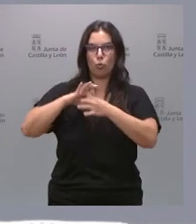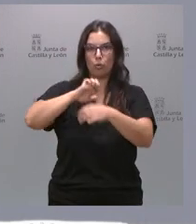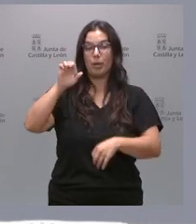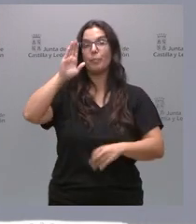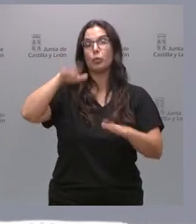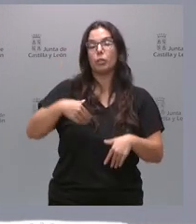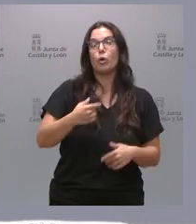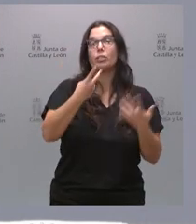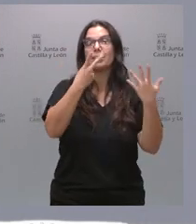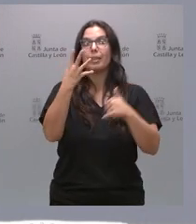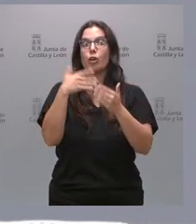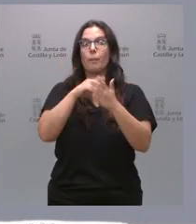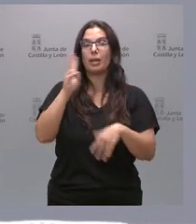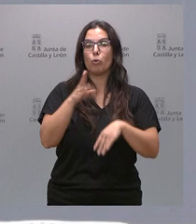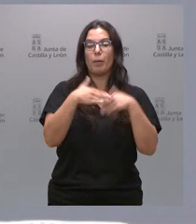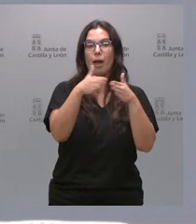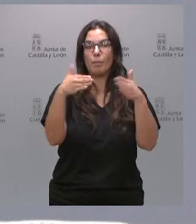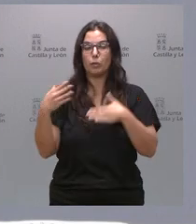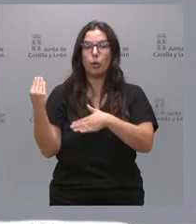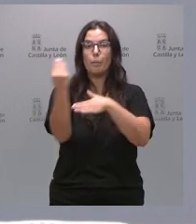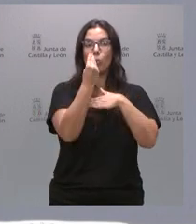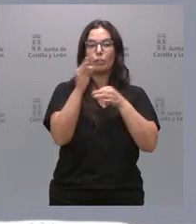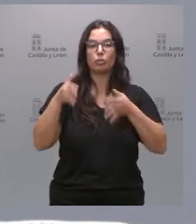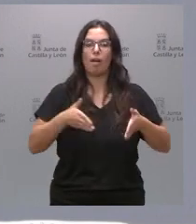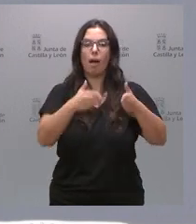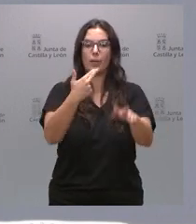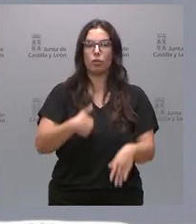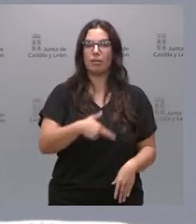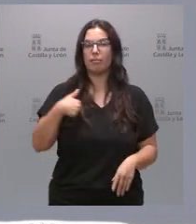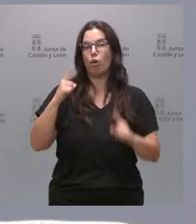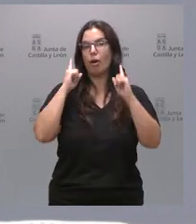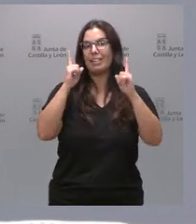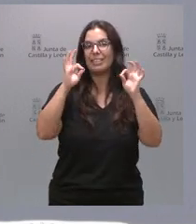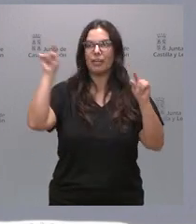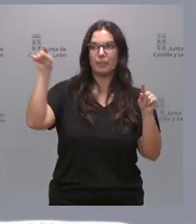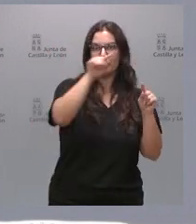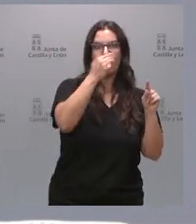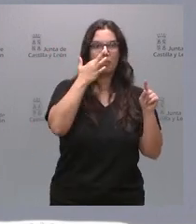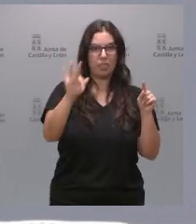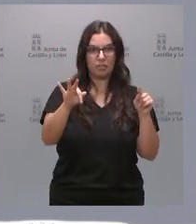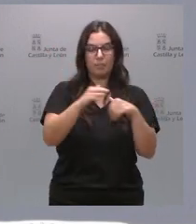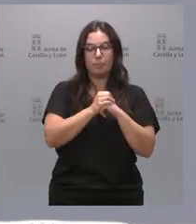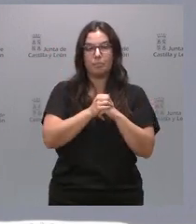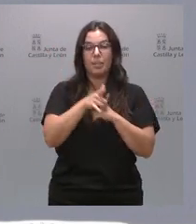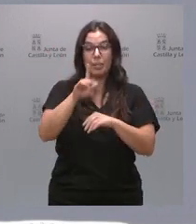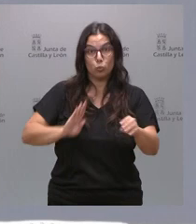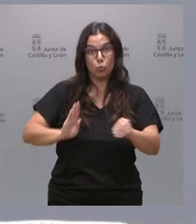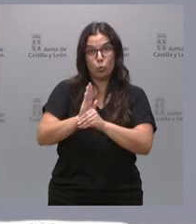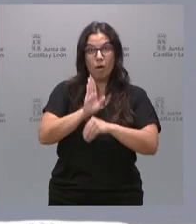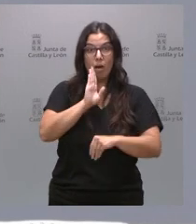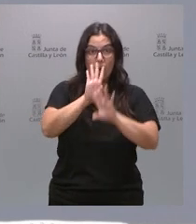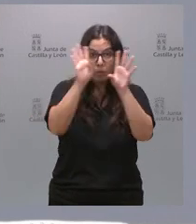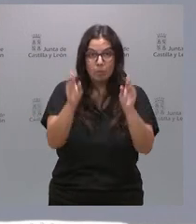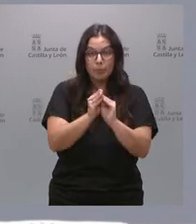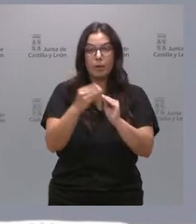euros para el programa de apertura de monumentos del camino de Santiago en el caso del cameo de Santiago francés estas subvenciones a las